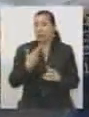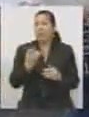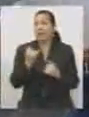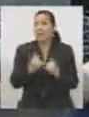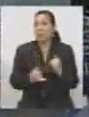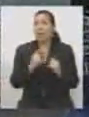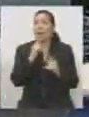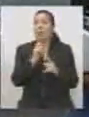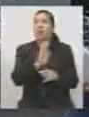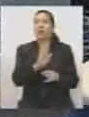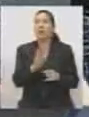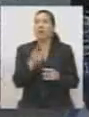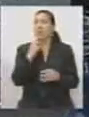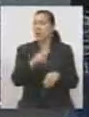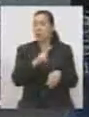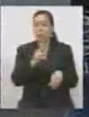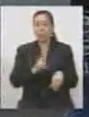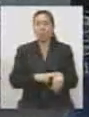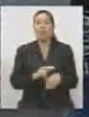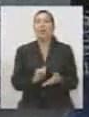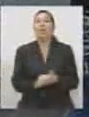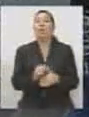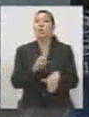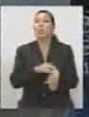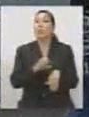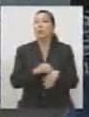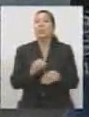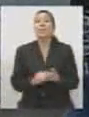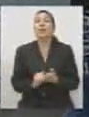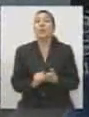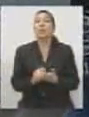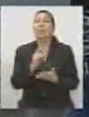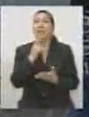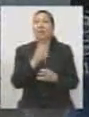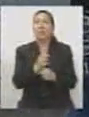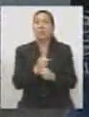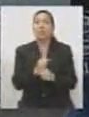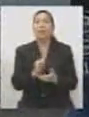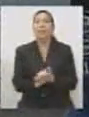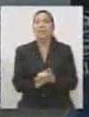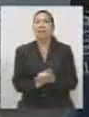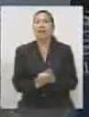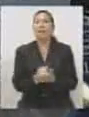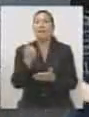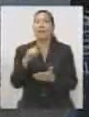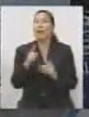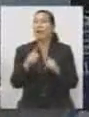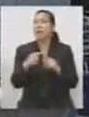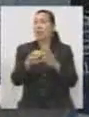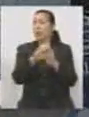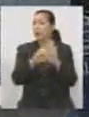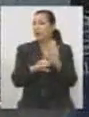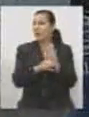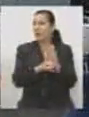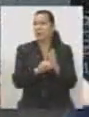puedo concluir que por la pregunta de usted les parece normal que el Consejo Nacional de Magistratura sea sometido por el Tribunal